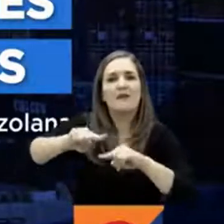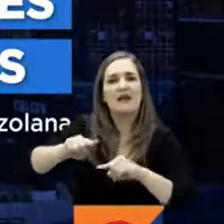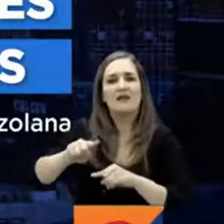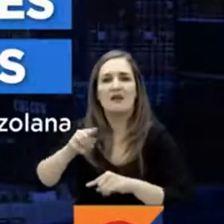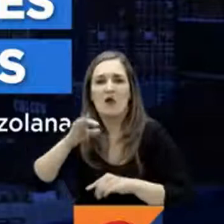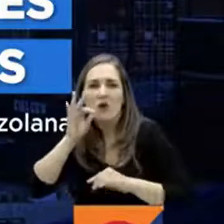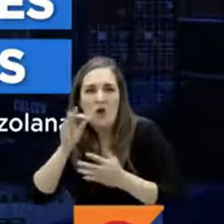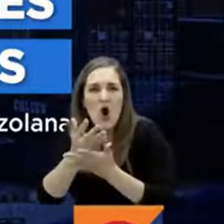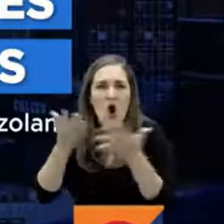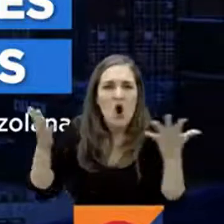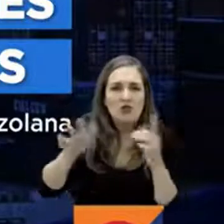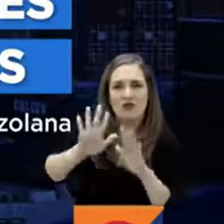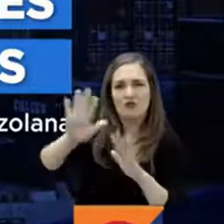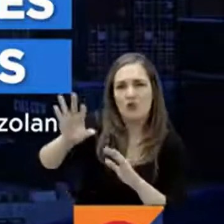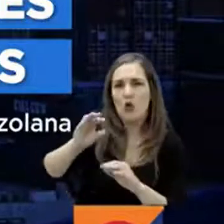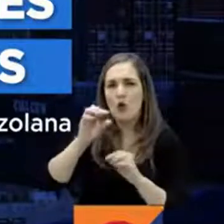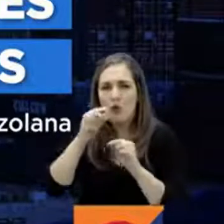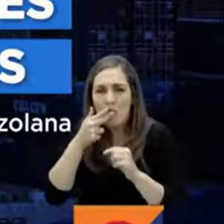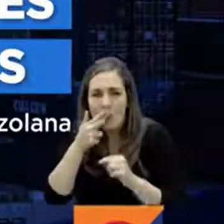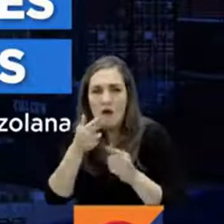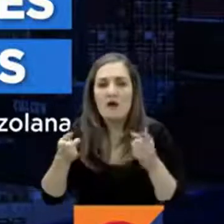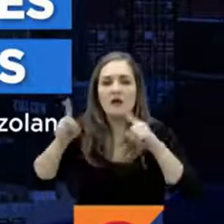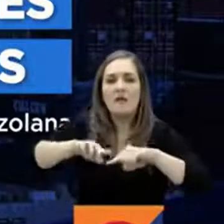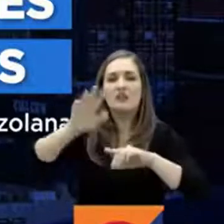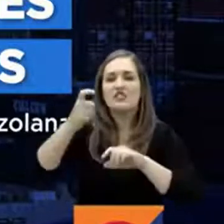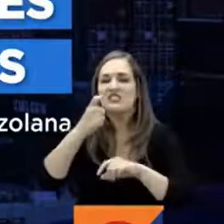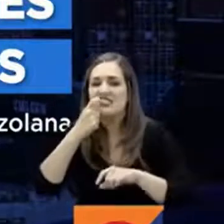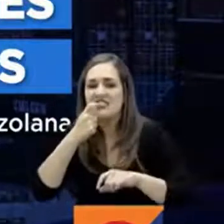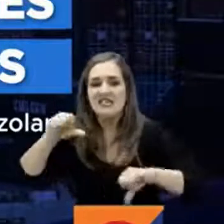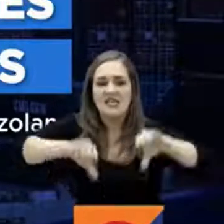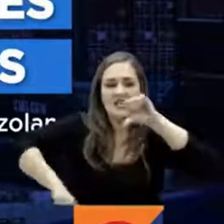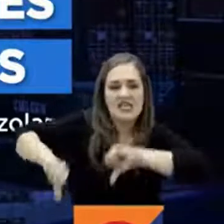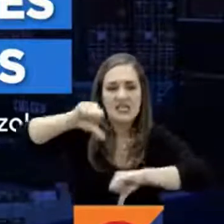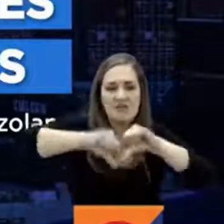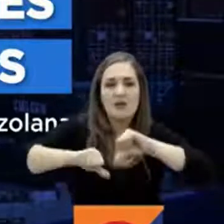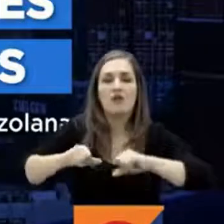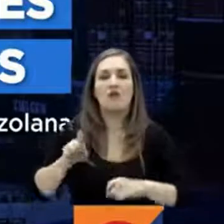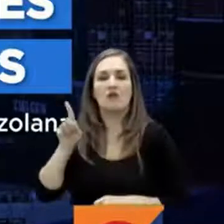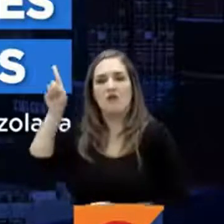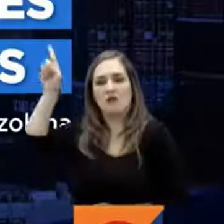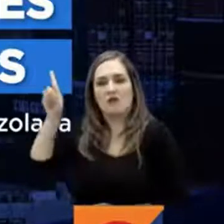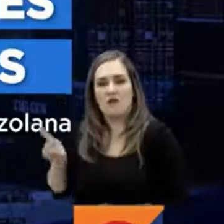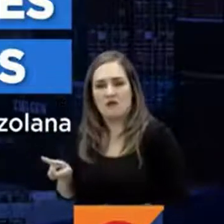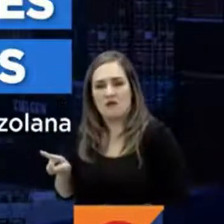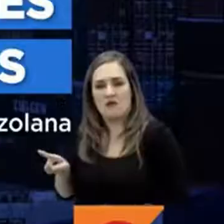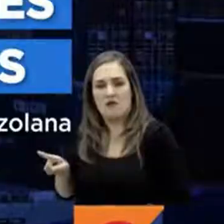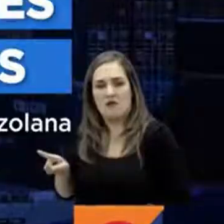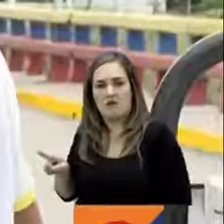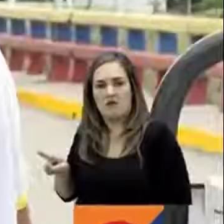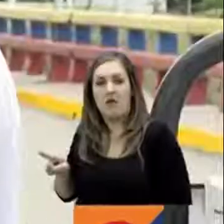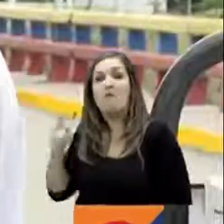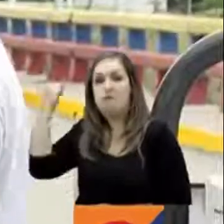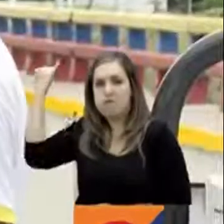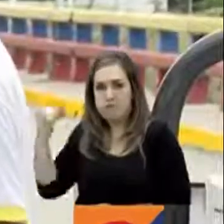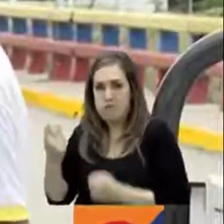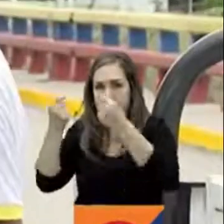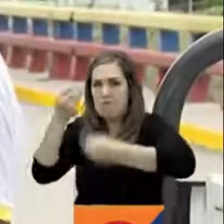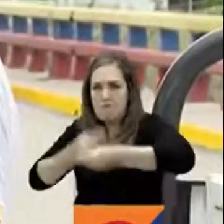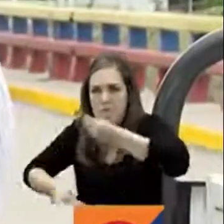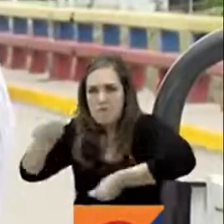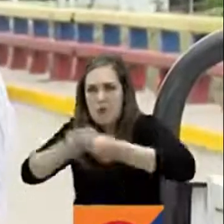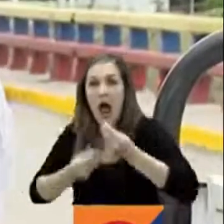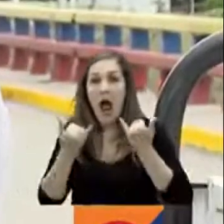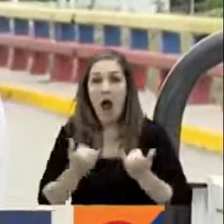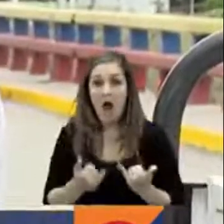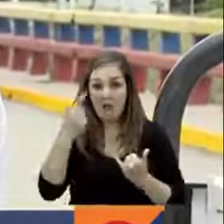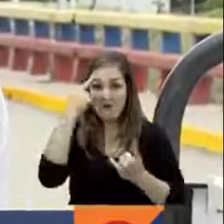dólares, materias plásticas y químicos, ambos con 23 millones de dólares, y hierro y acero con 8 millones de dólares. Los analistas creen